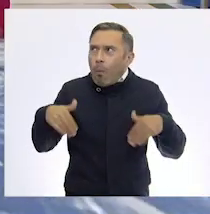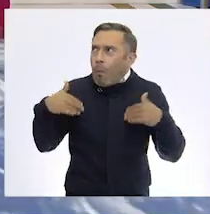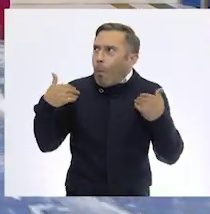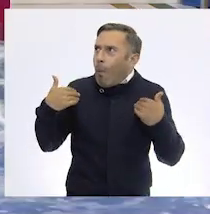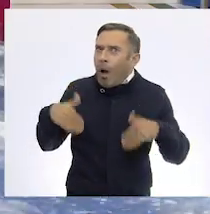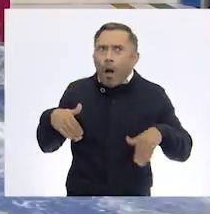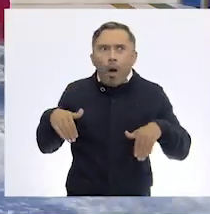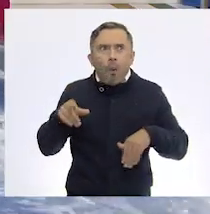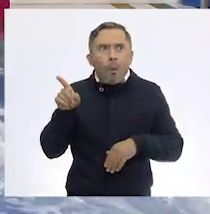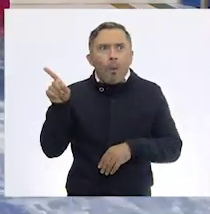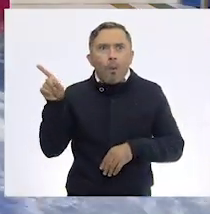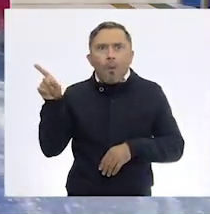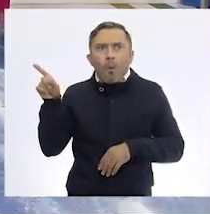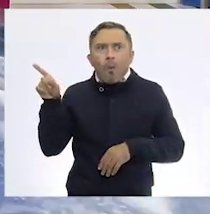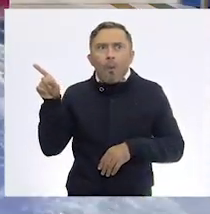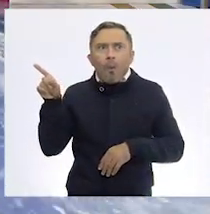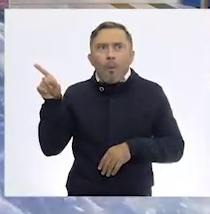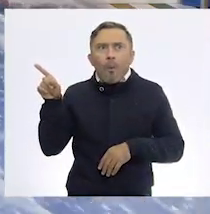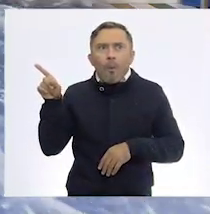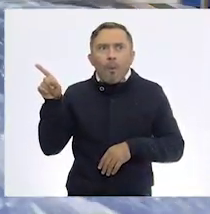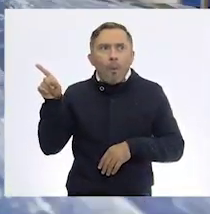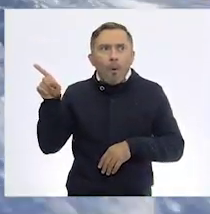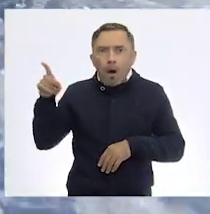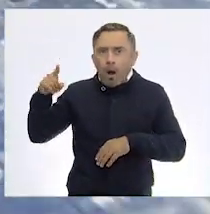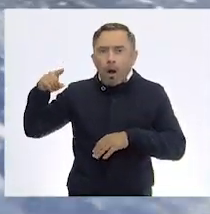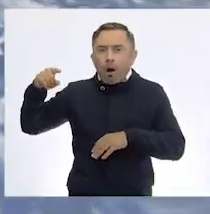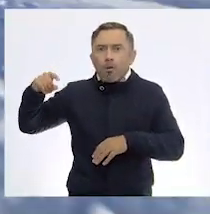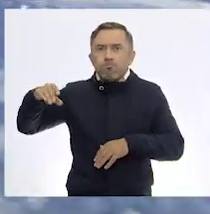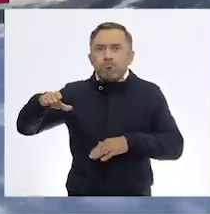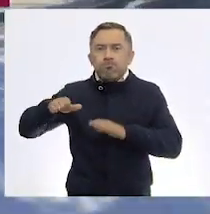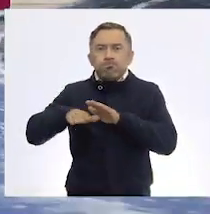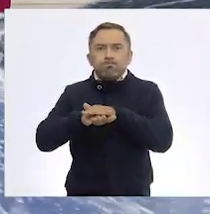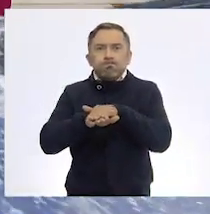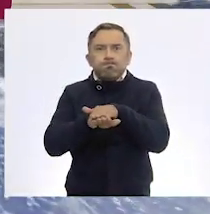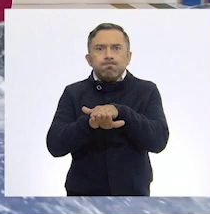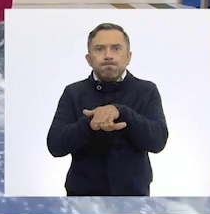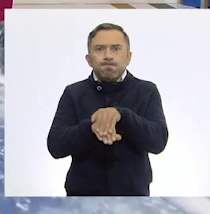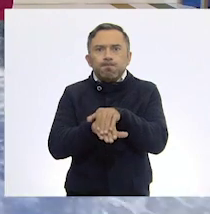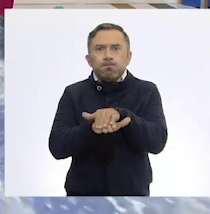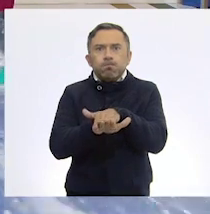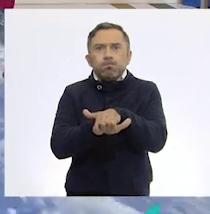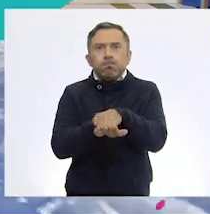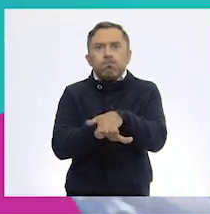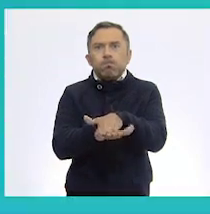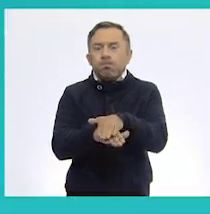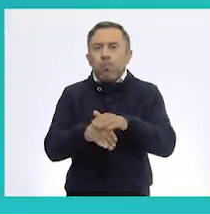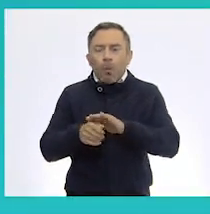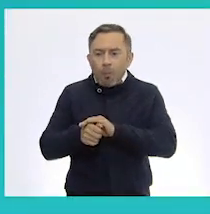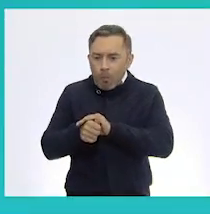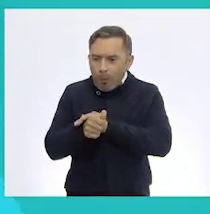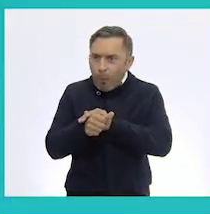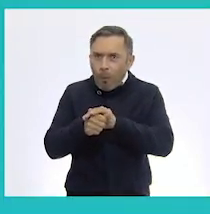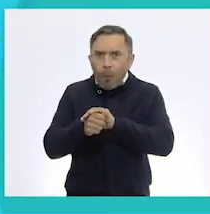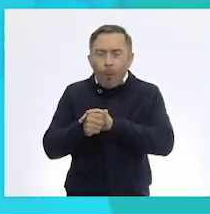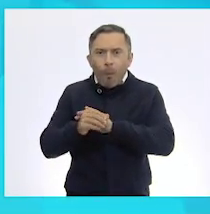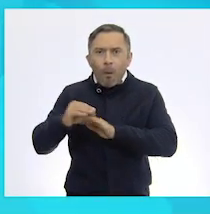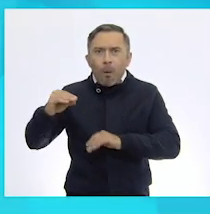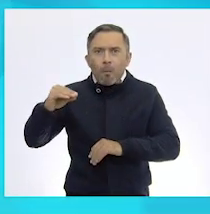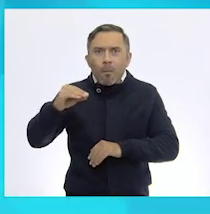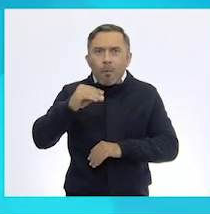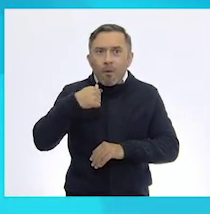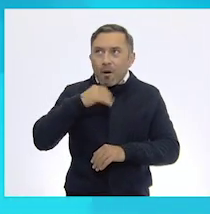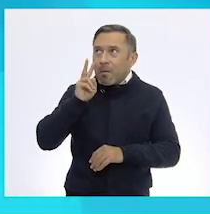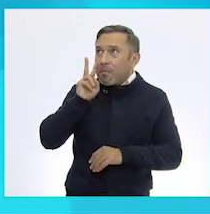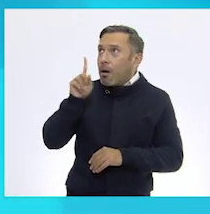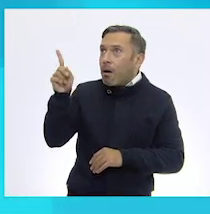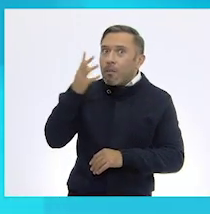Yo tengo una tortuga por aquí, espérenme. Por aquí está la tortuga, ¿verdad? ¿También? Por aquí sí, la estamos viendo. Ahí está, viendo. La puedo ver con mi lupa. Es muy como bien. Esta, ¿ya